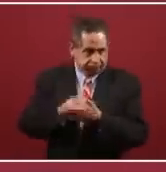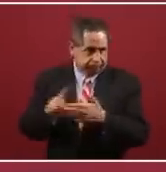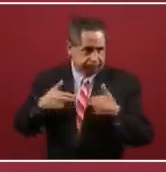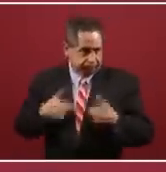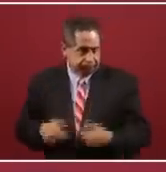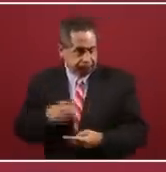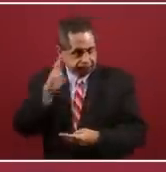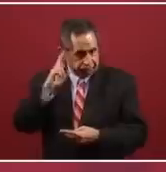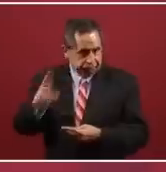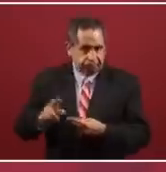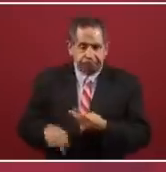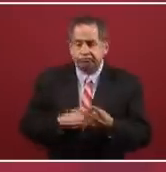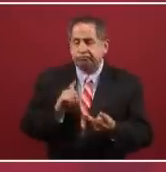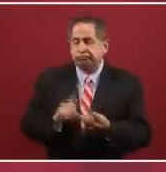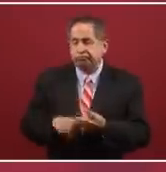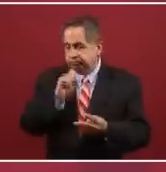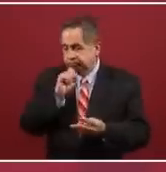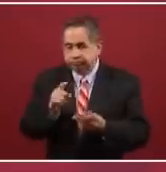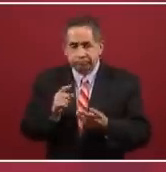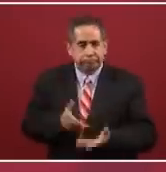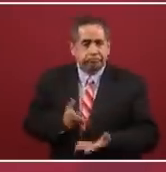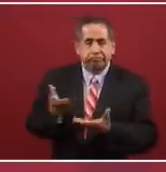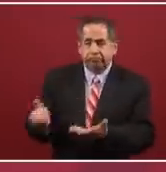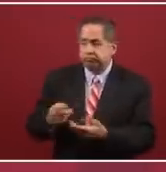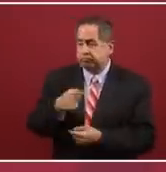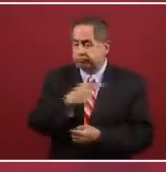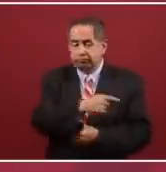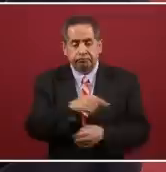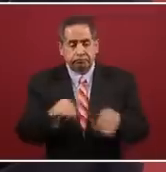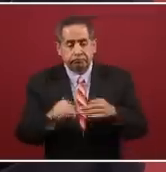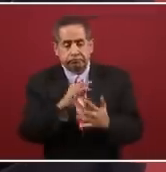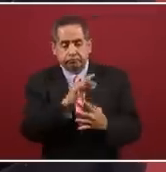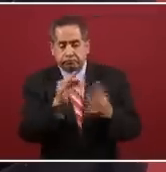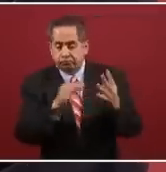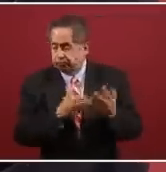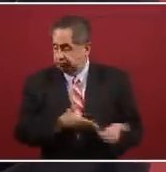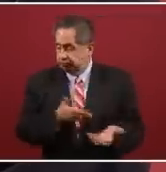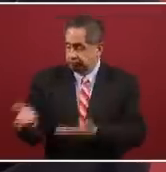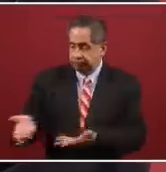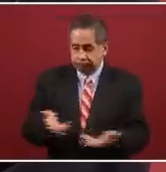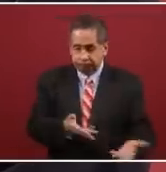que al mismo tiempo se ofrezcan opciones de trabajo.